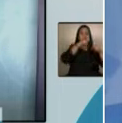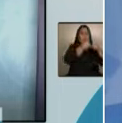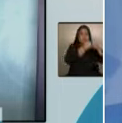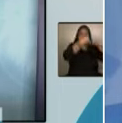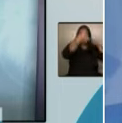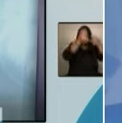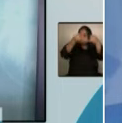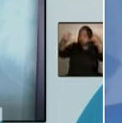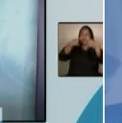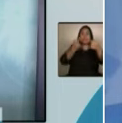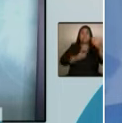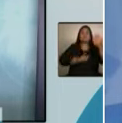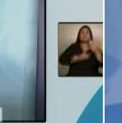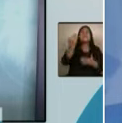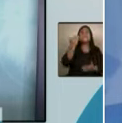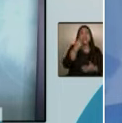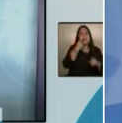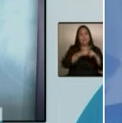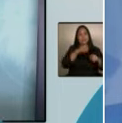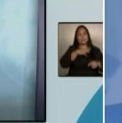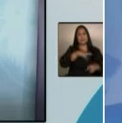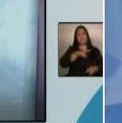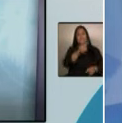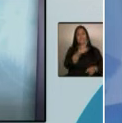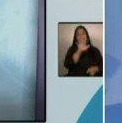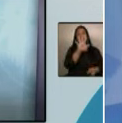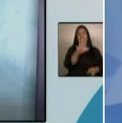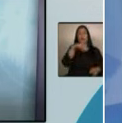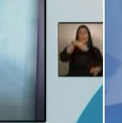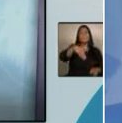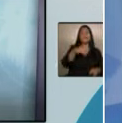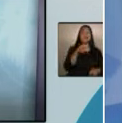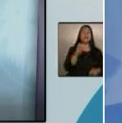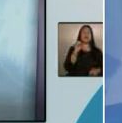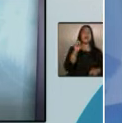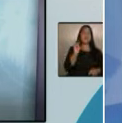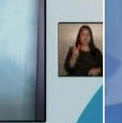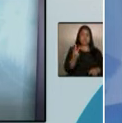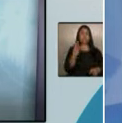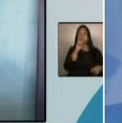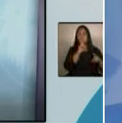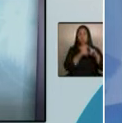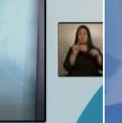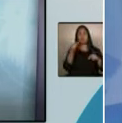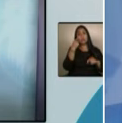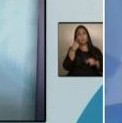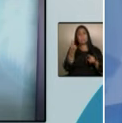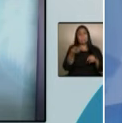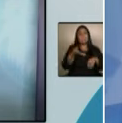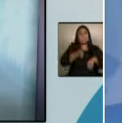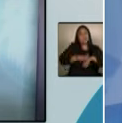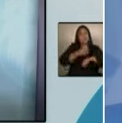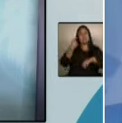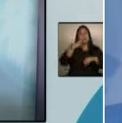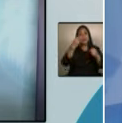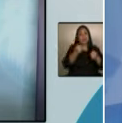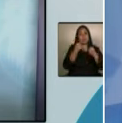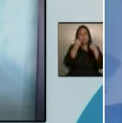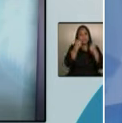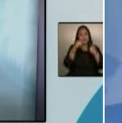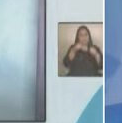existía que agrega 25 mw a la eh la potencia que